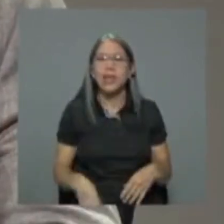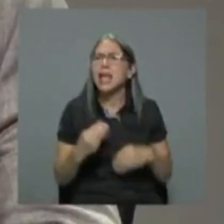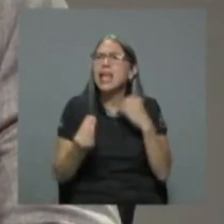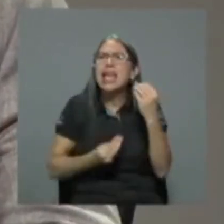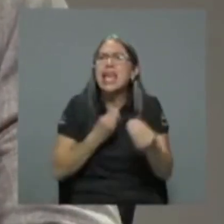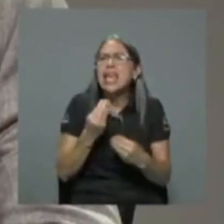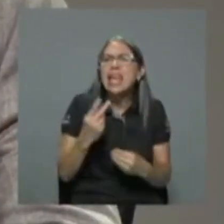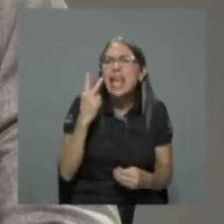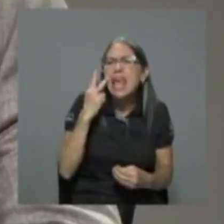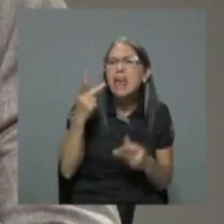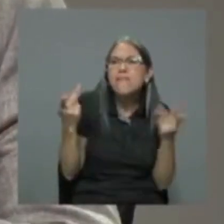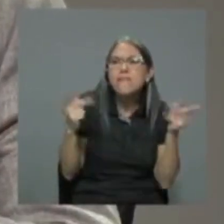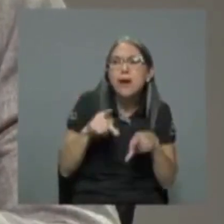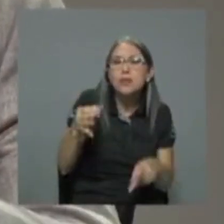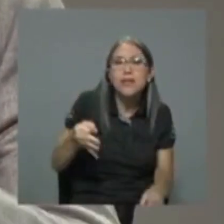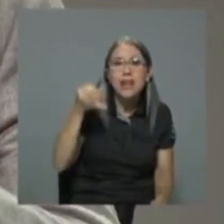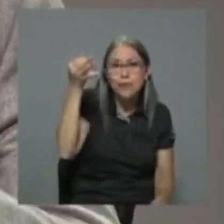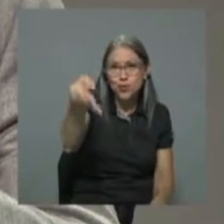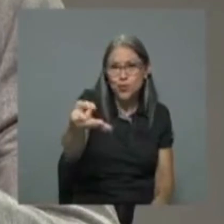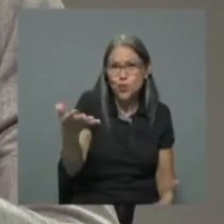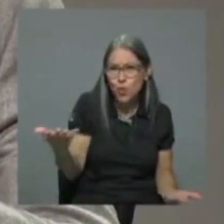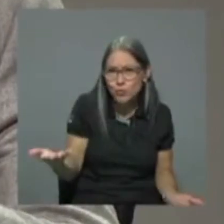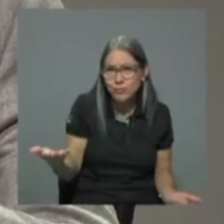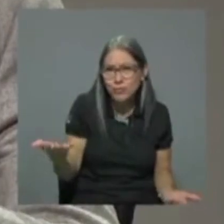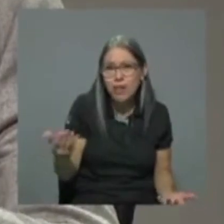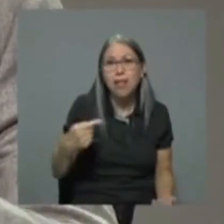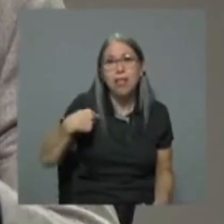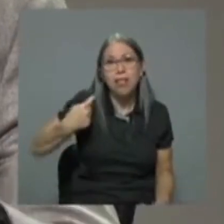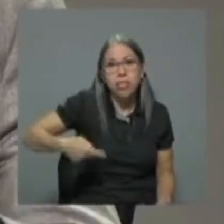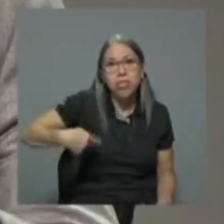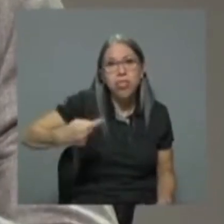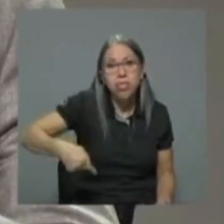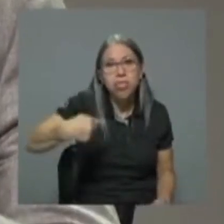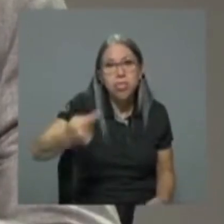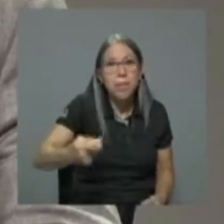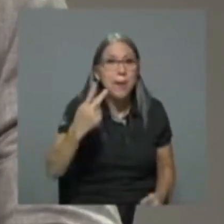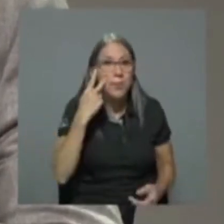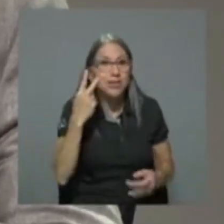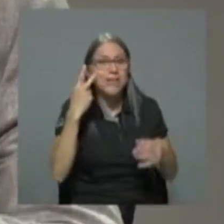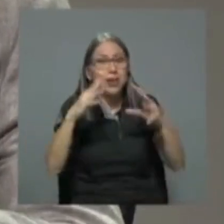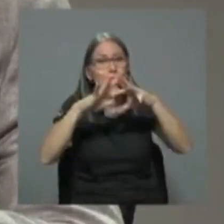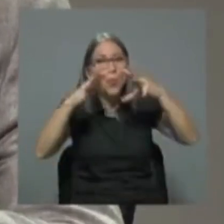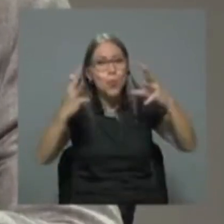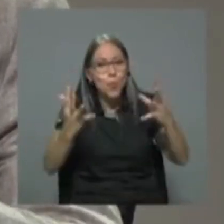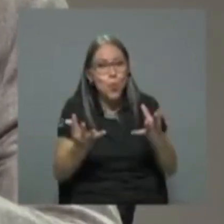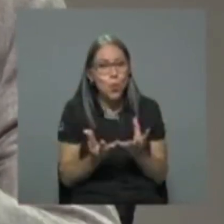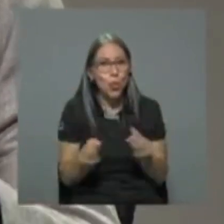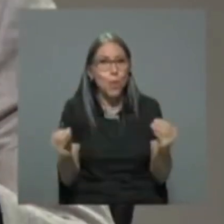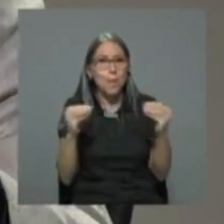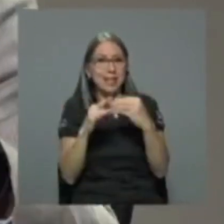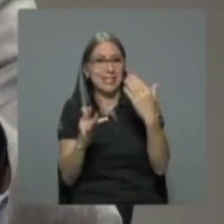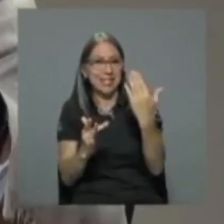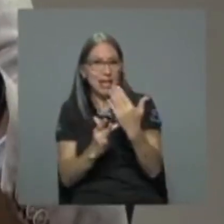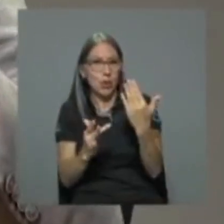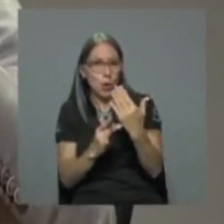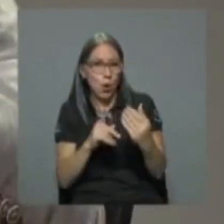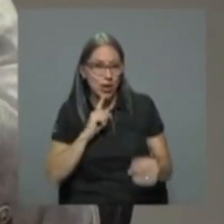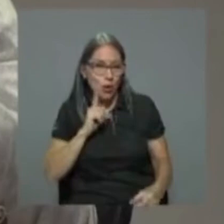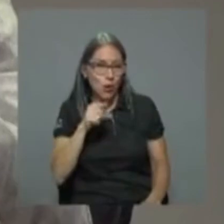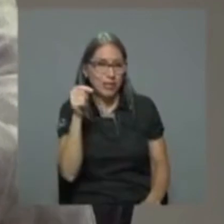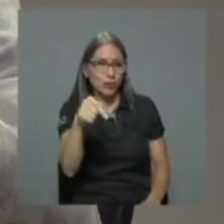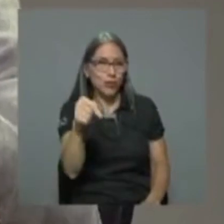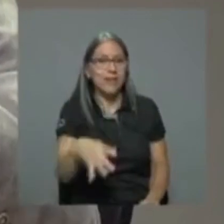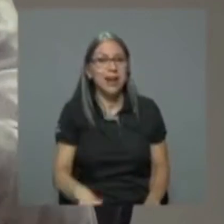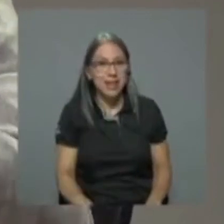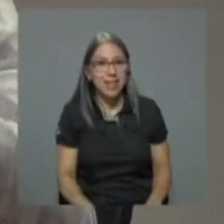futuro? Cada vez vamos a ver un mundo mucho más tecnológico, ¿verdad? Eso es una realidad. Yo